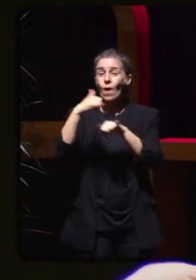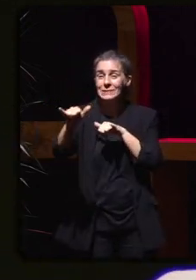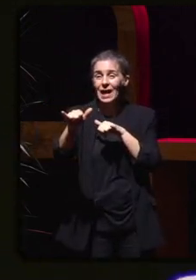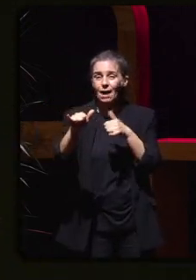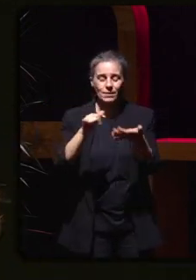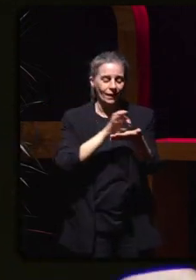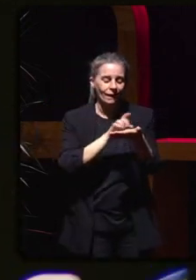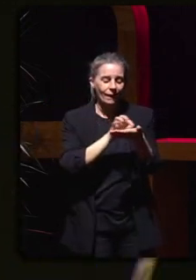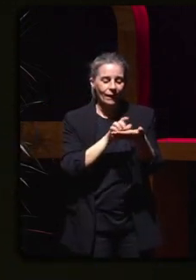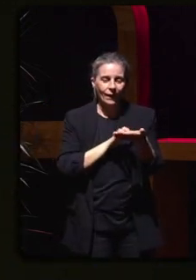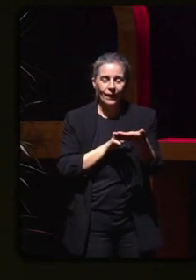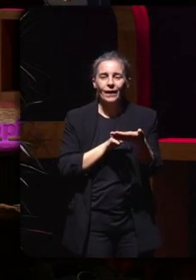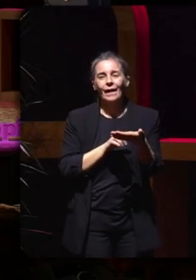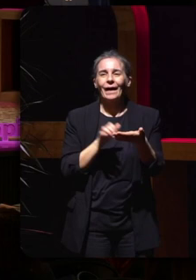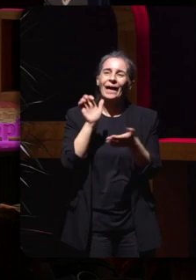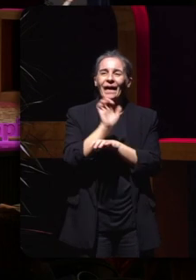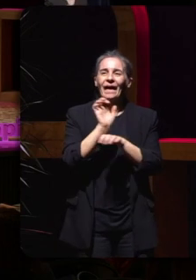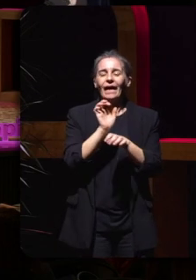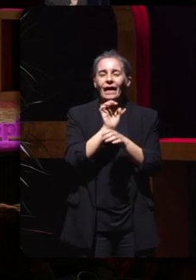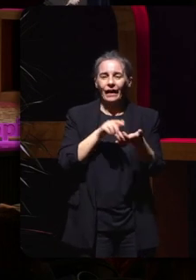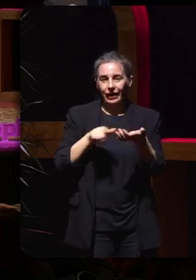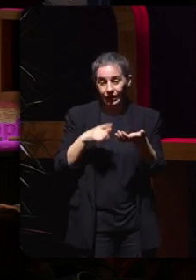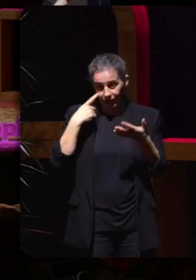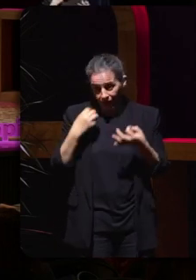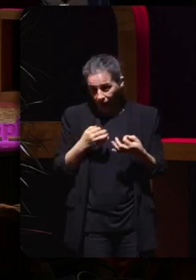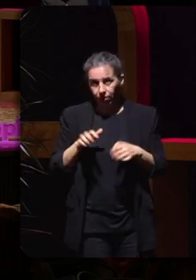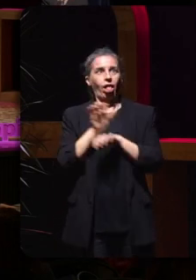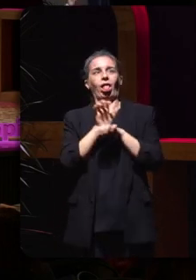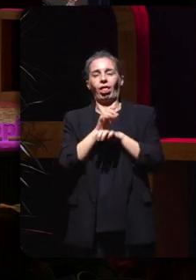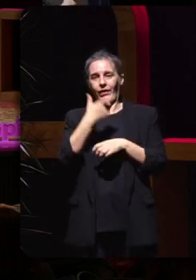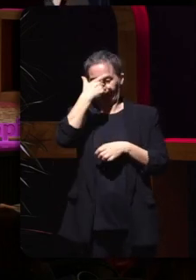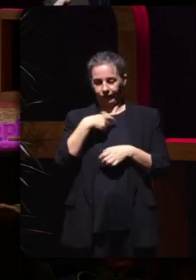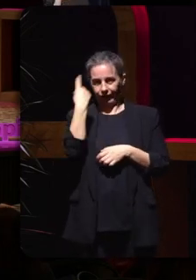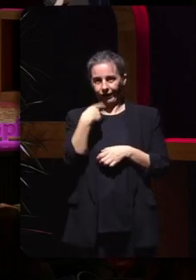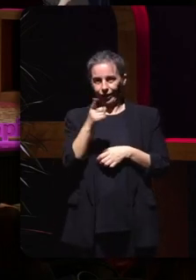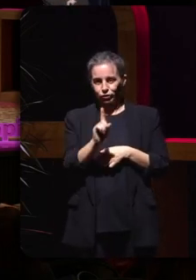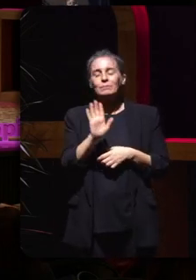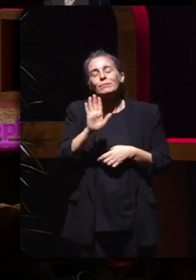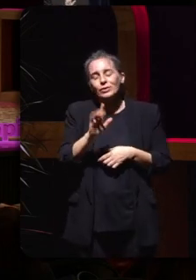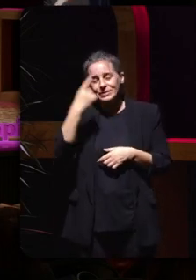estemos riendo en realidad Pero sabemos que es gracioso entonces decimos Jajaja